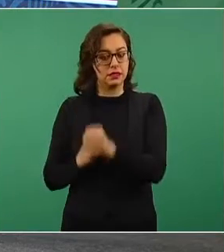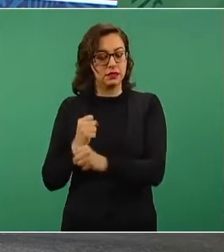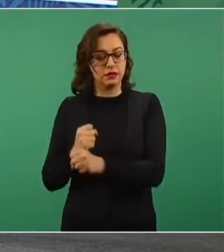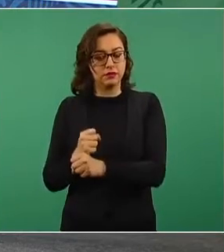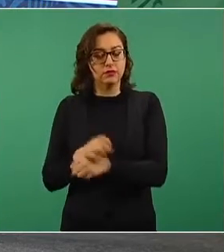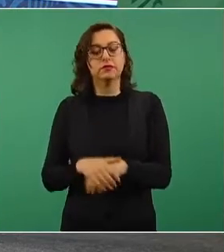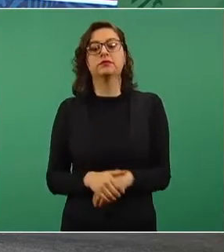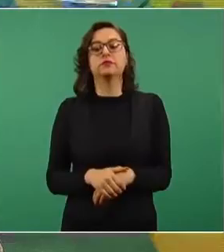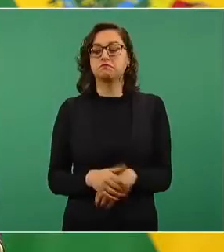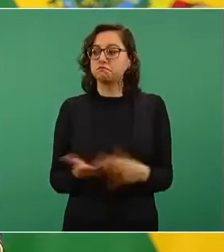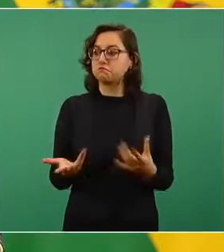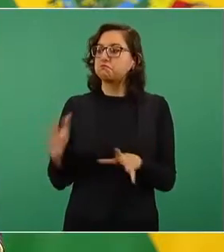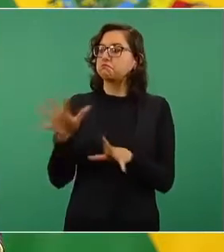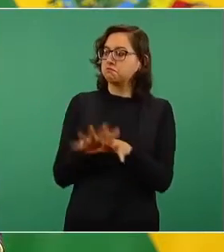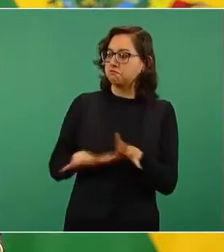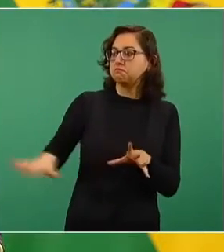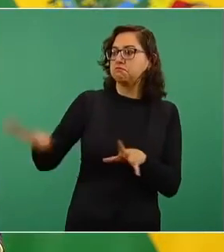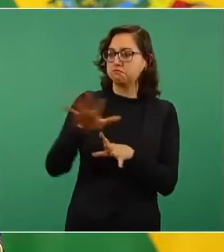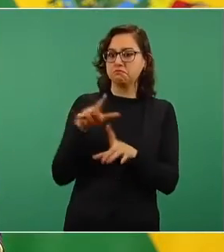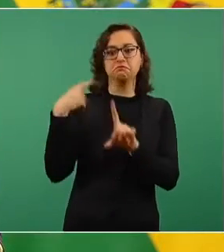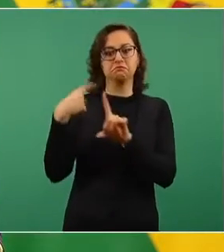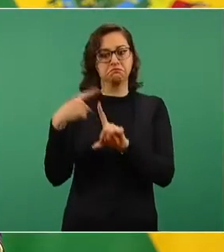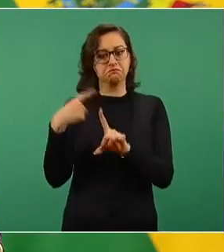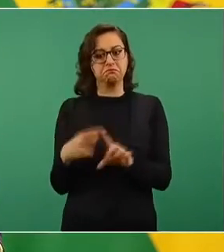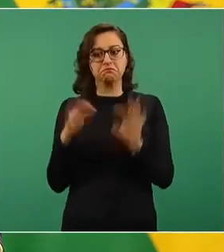muy buenos, la economía crecía